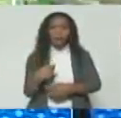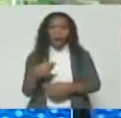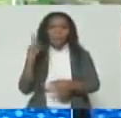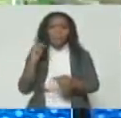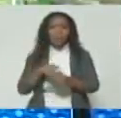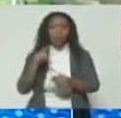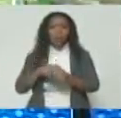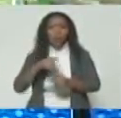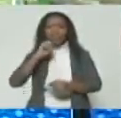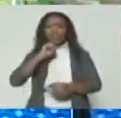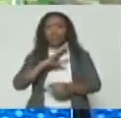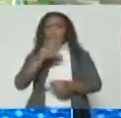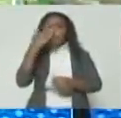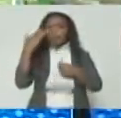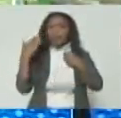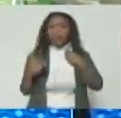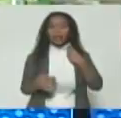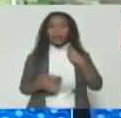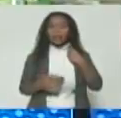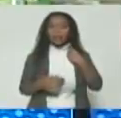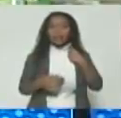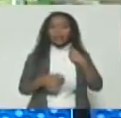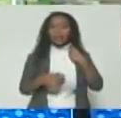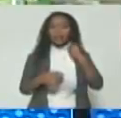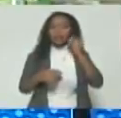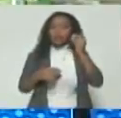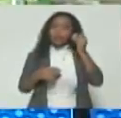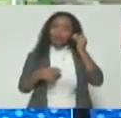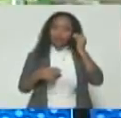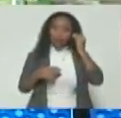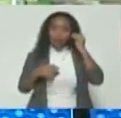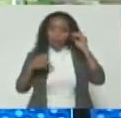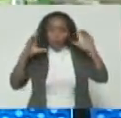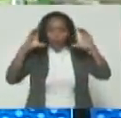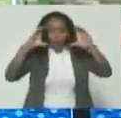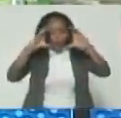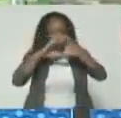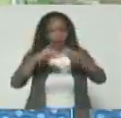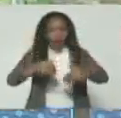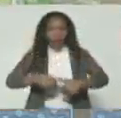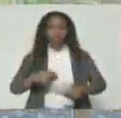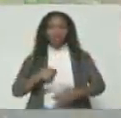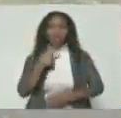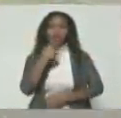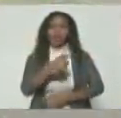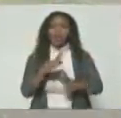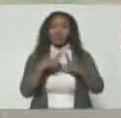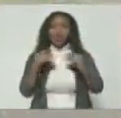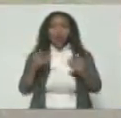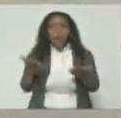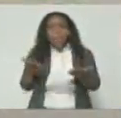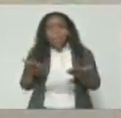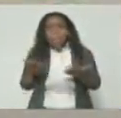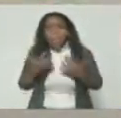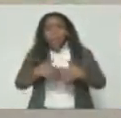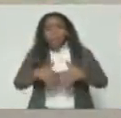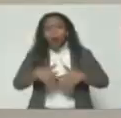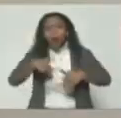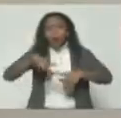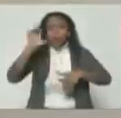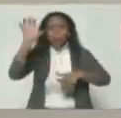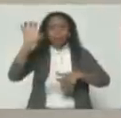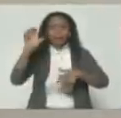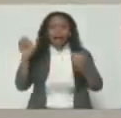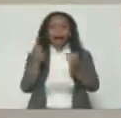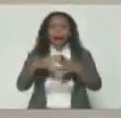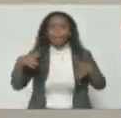historia pasada, concentrando nuestros esfuerzos. Se lo digo a todos los empresarios del país, del campo y de